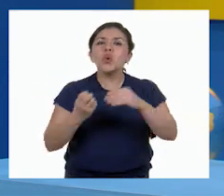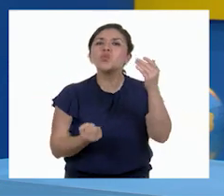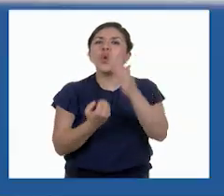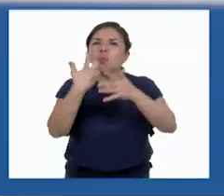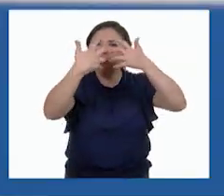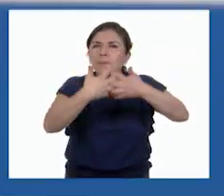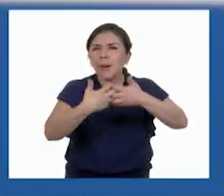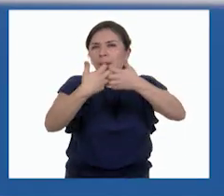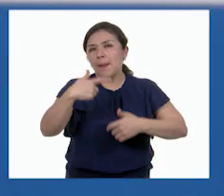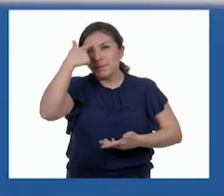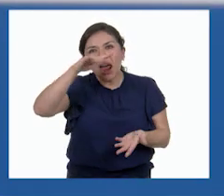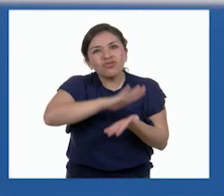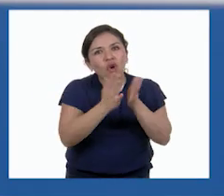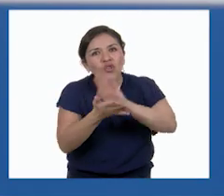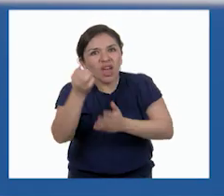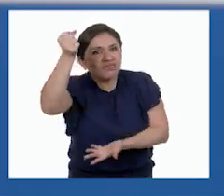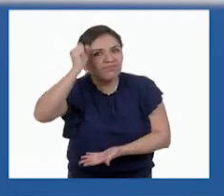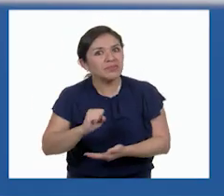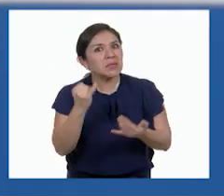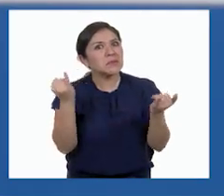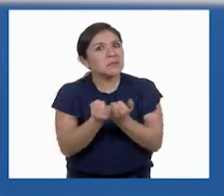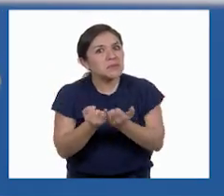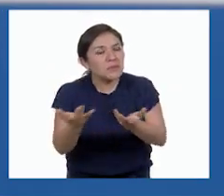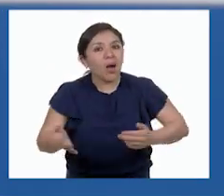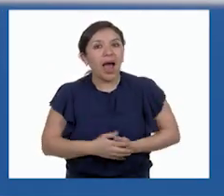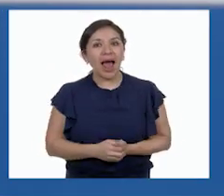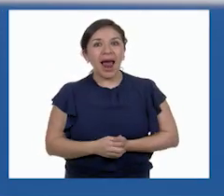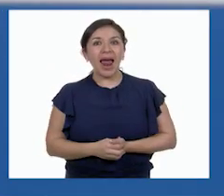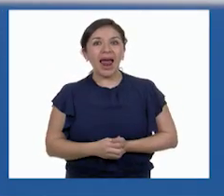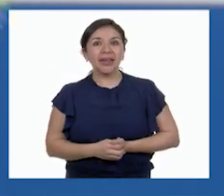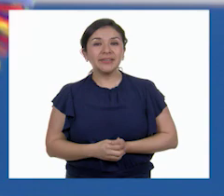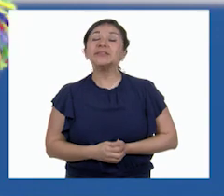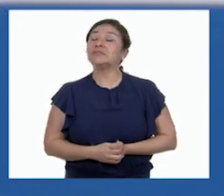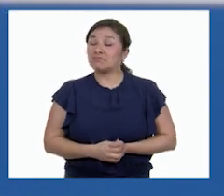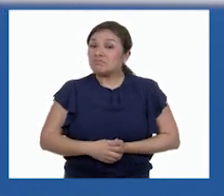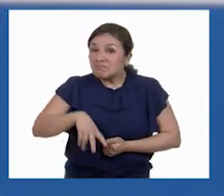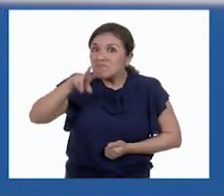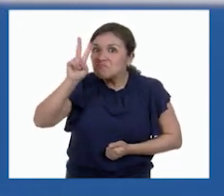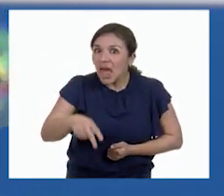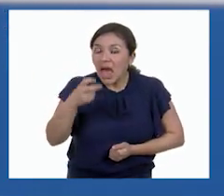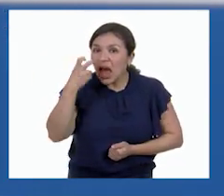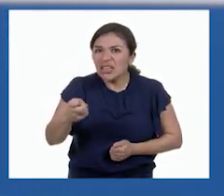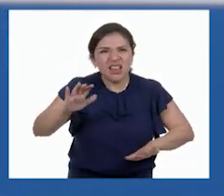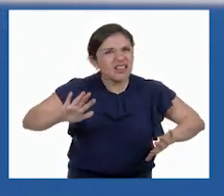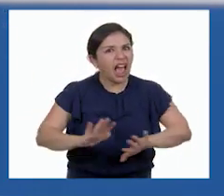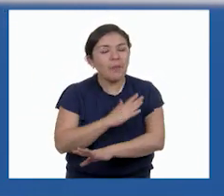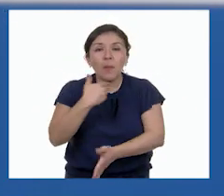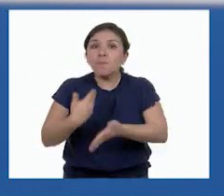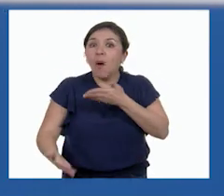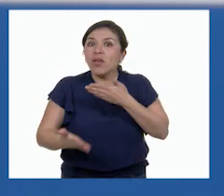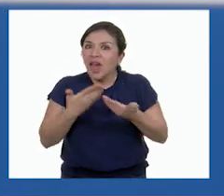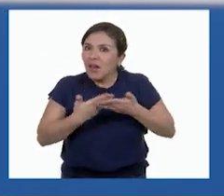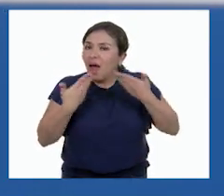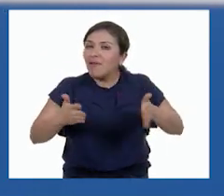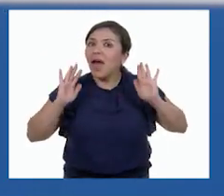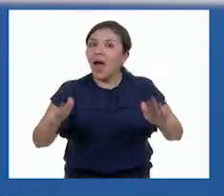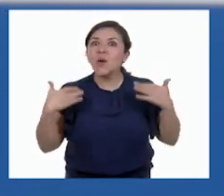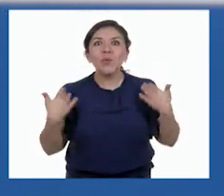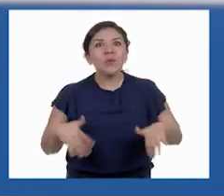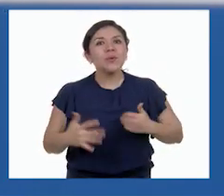hacer tortillas. ¡Qué rico! Vaya, sí que se estaba modernizando